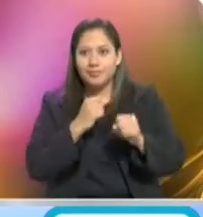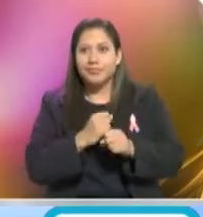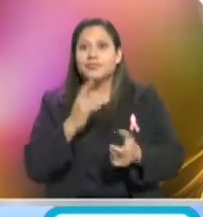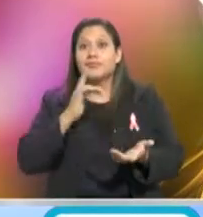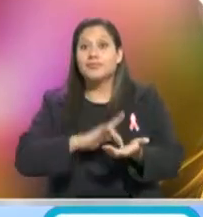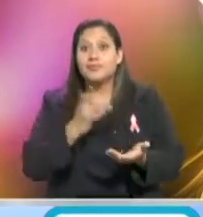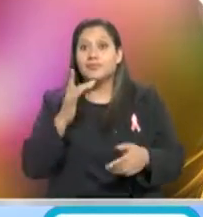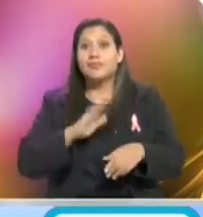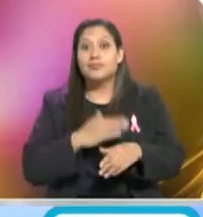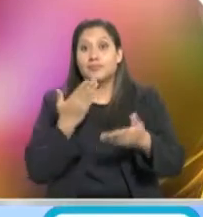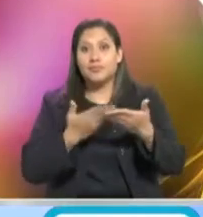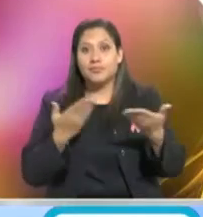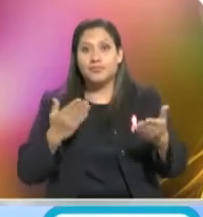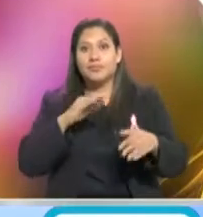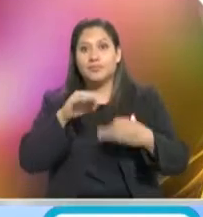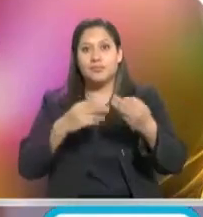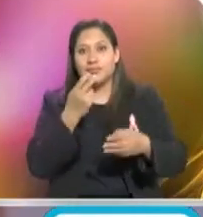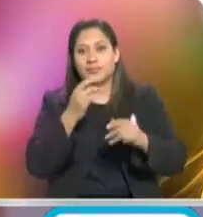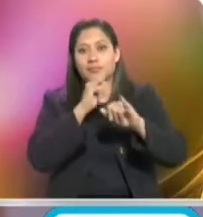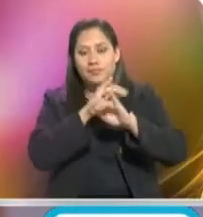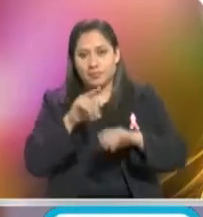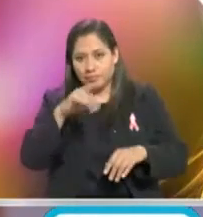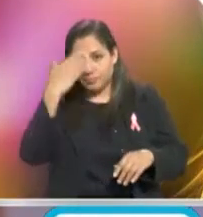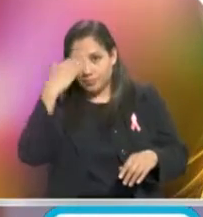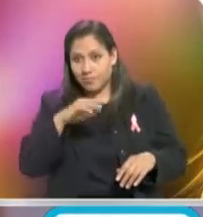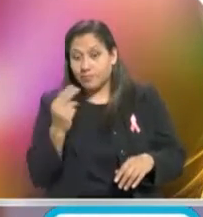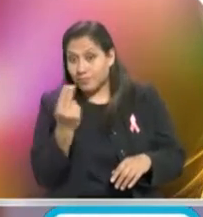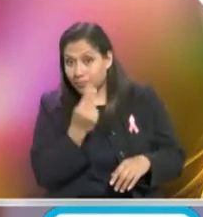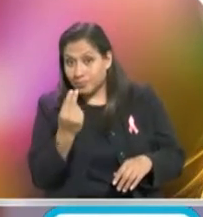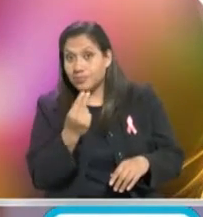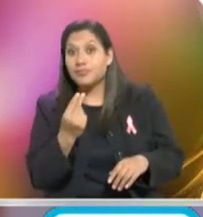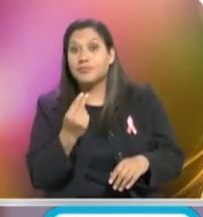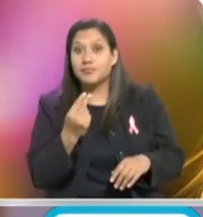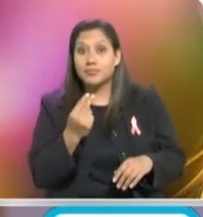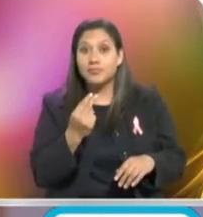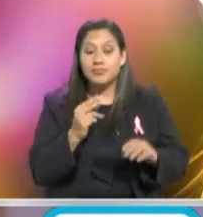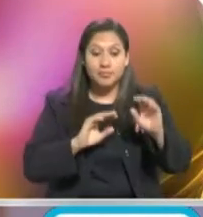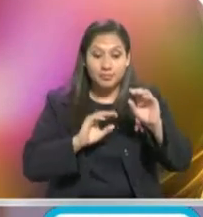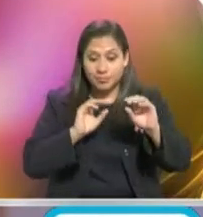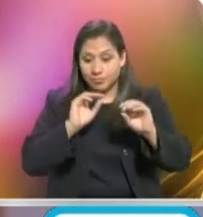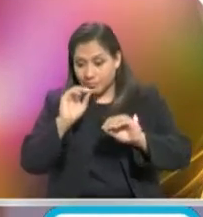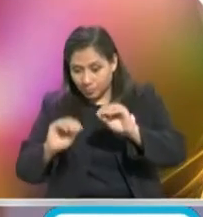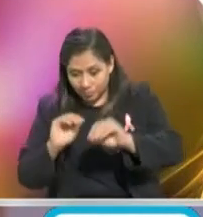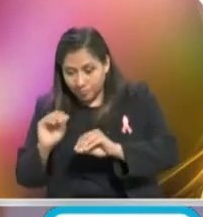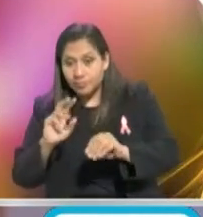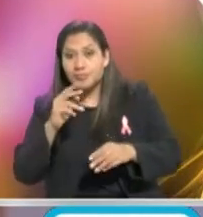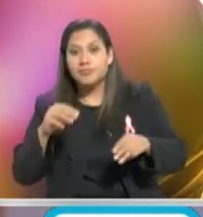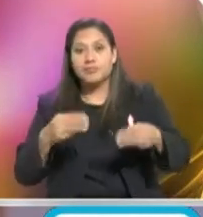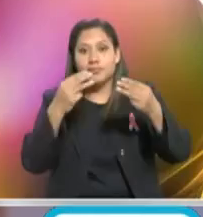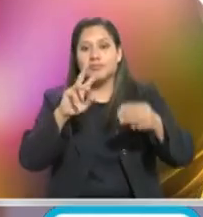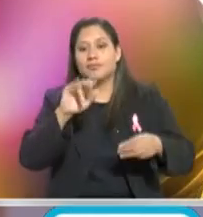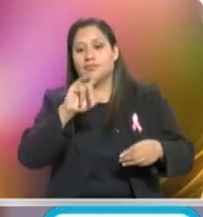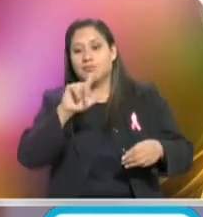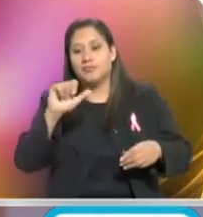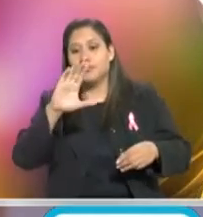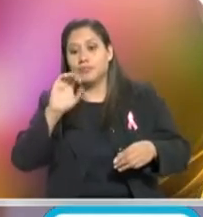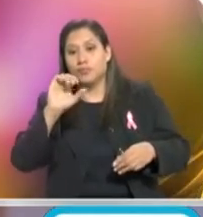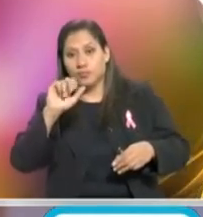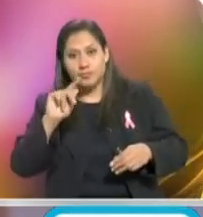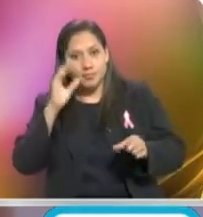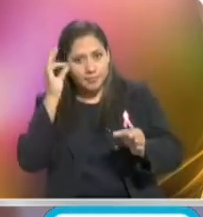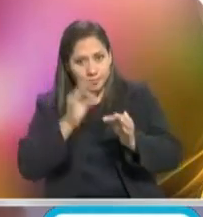gracias por presentarnos toda esta información. Ya usted lo sabe, si necesita hacer su decoración, el Mercado Villa Coapa va